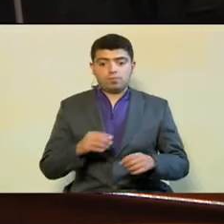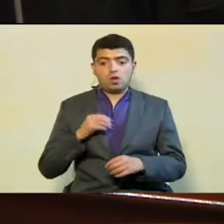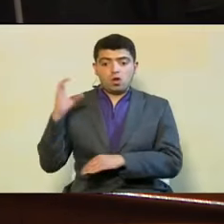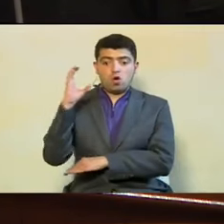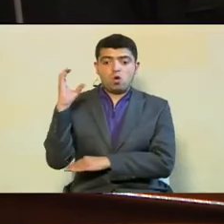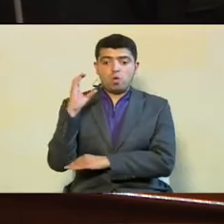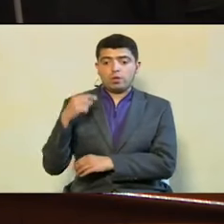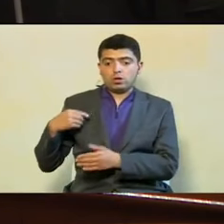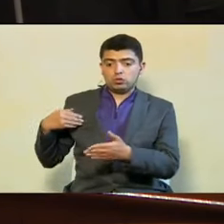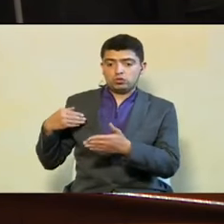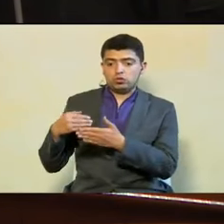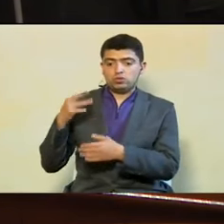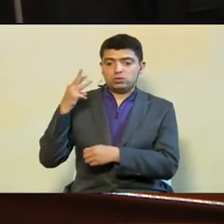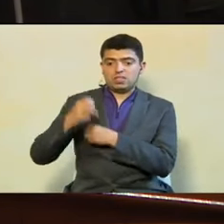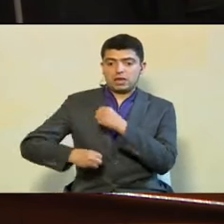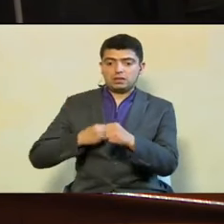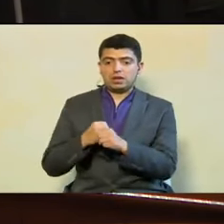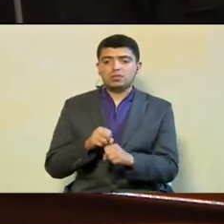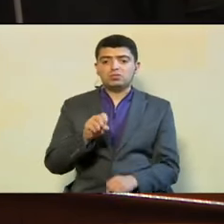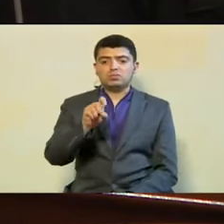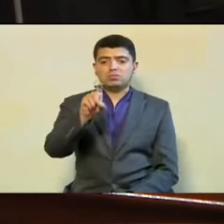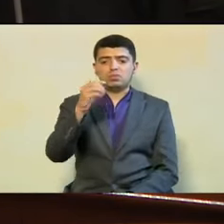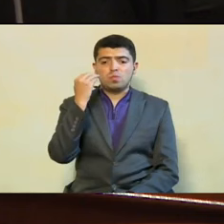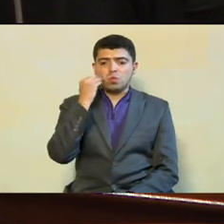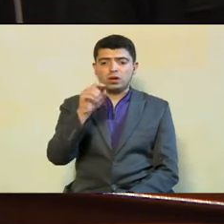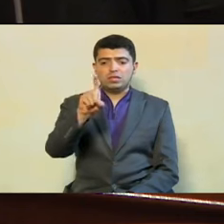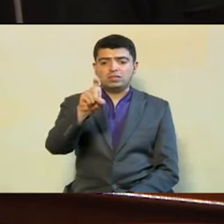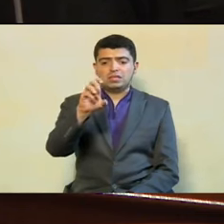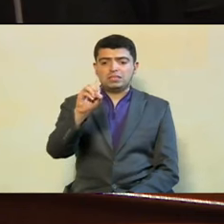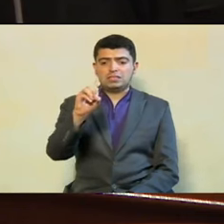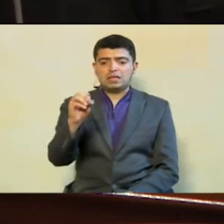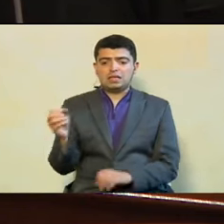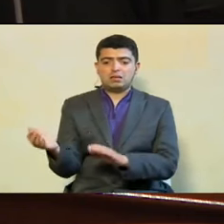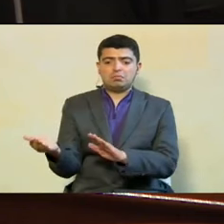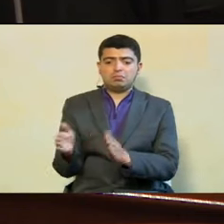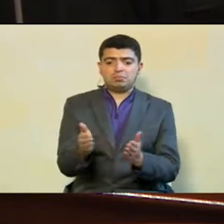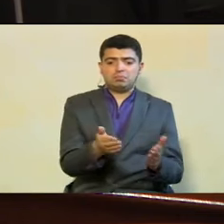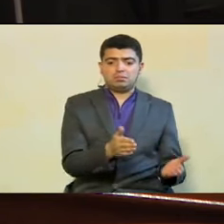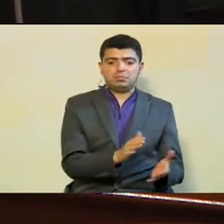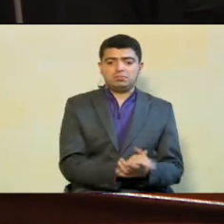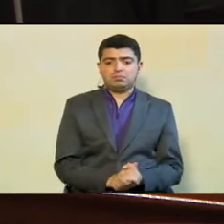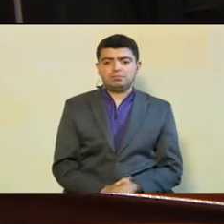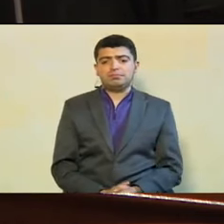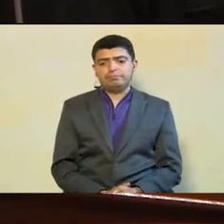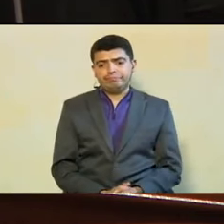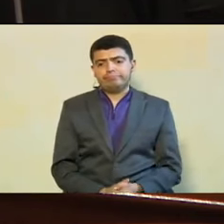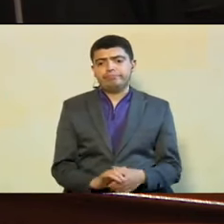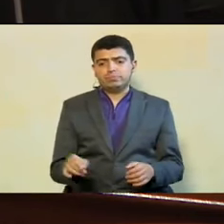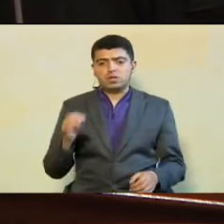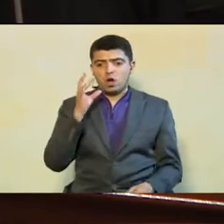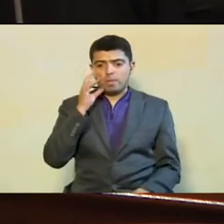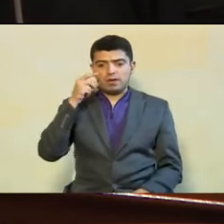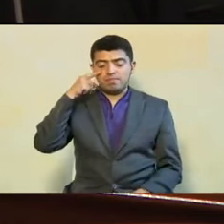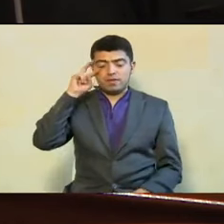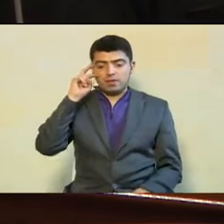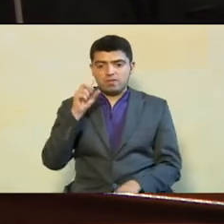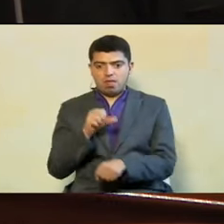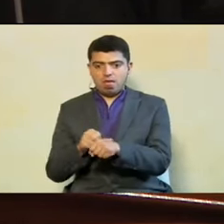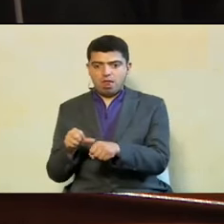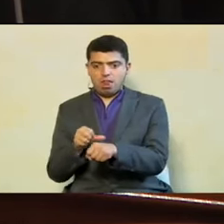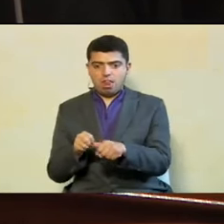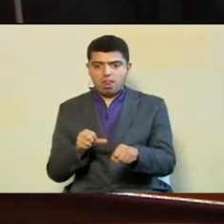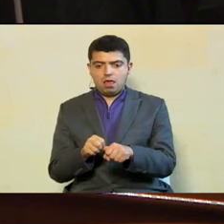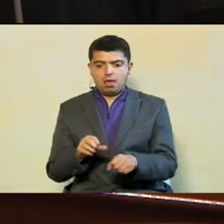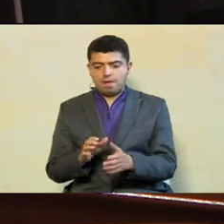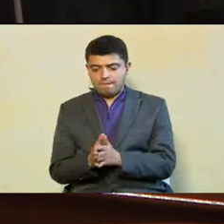60 mujeres 60 mujeres en manos de estos estafadores Porque